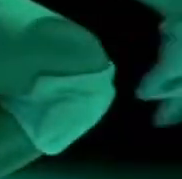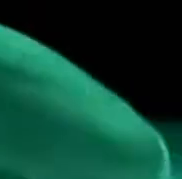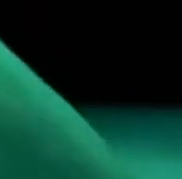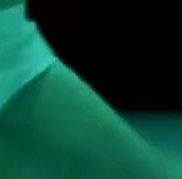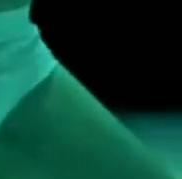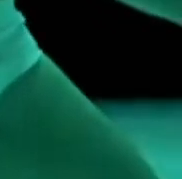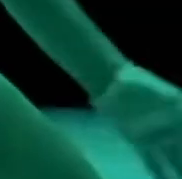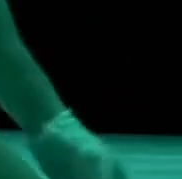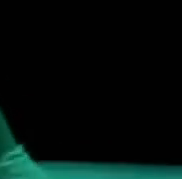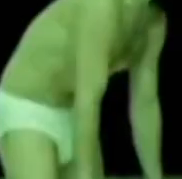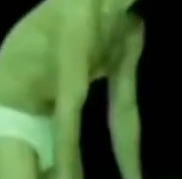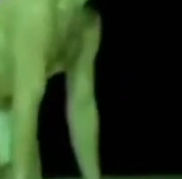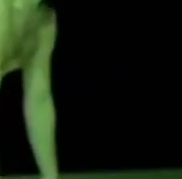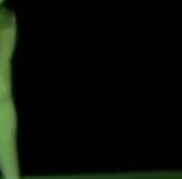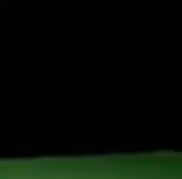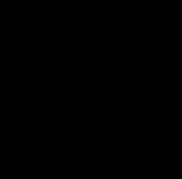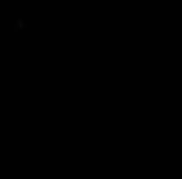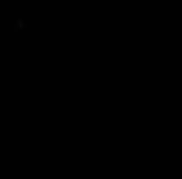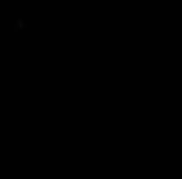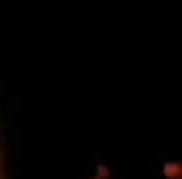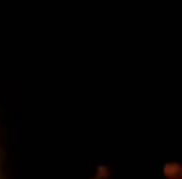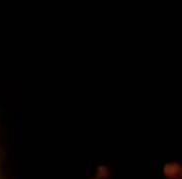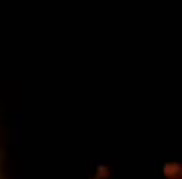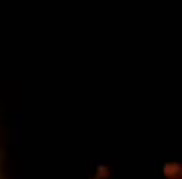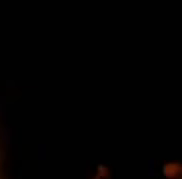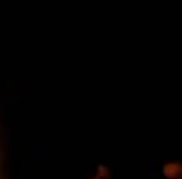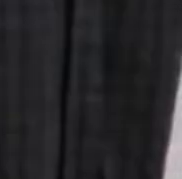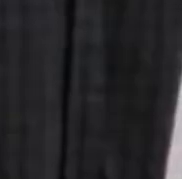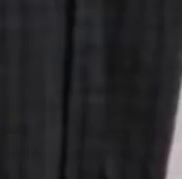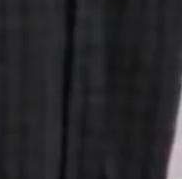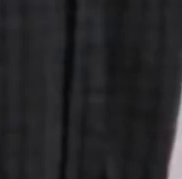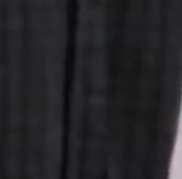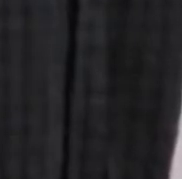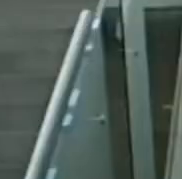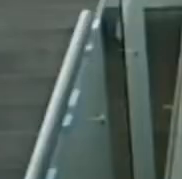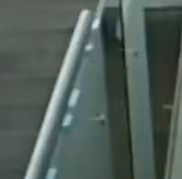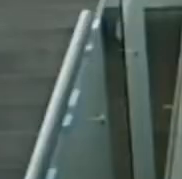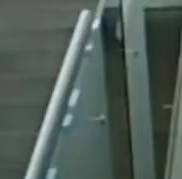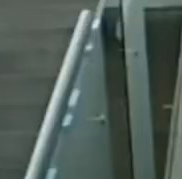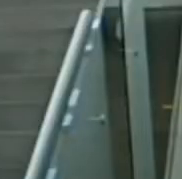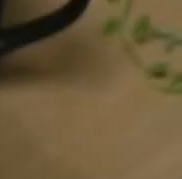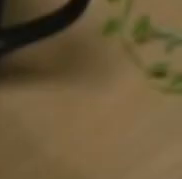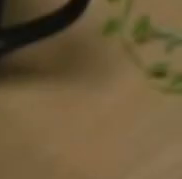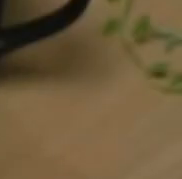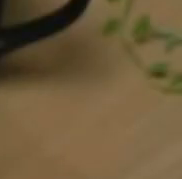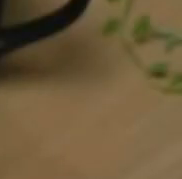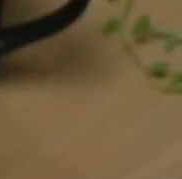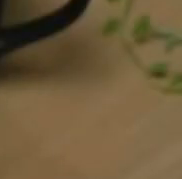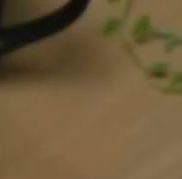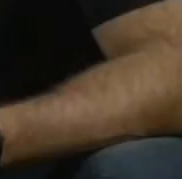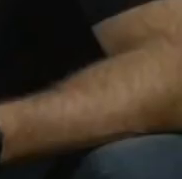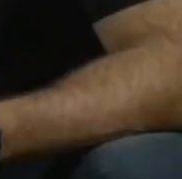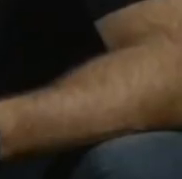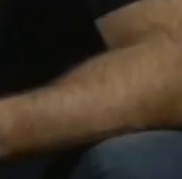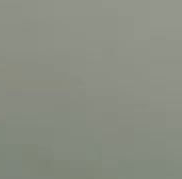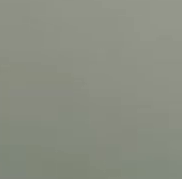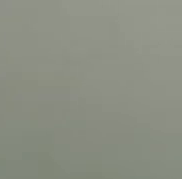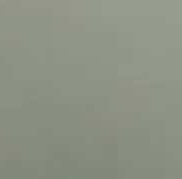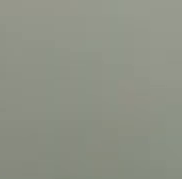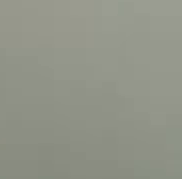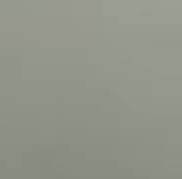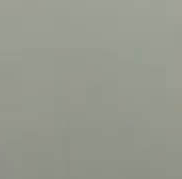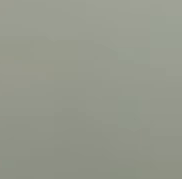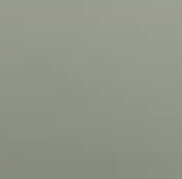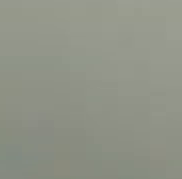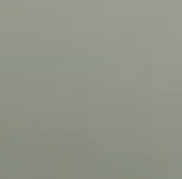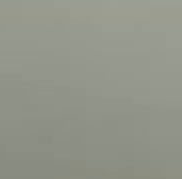lleva, conscientes o no, a reinventarnos. Todos los puntos de vista, así como eventos, espectáculos y tendencias en todo México. Y hay que